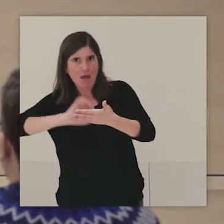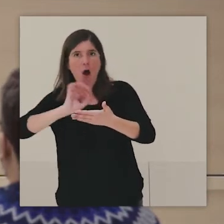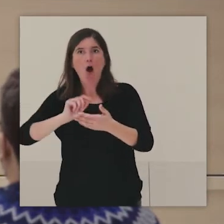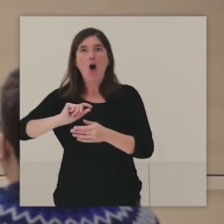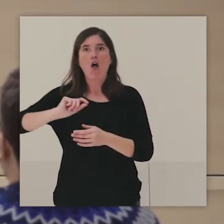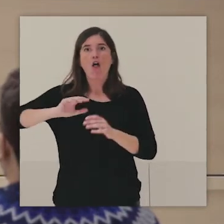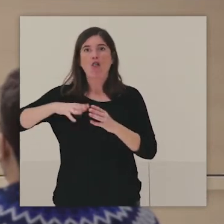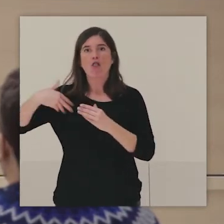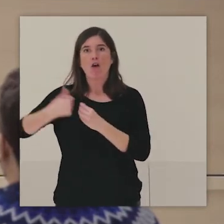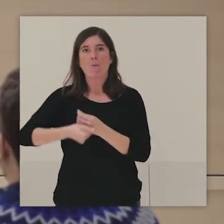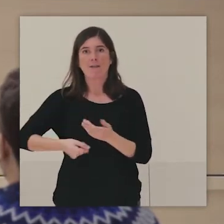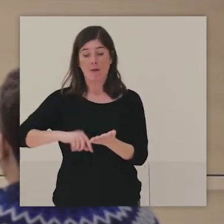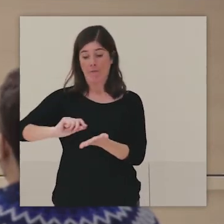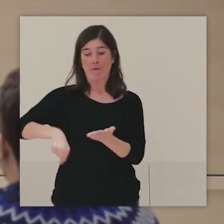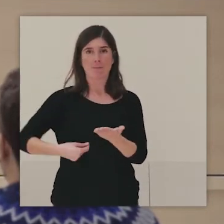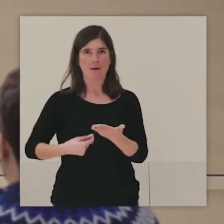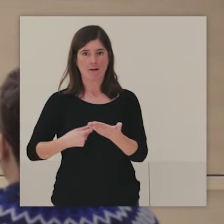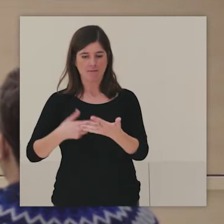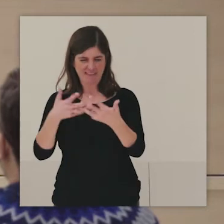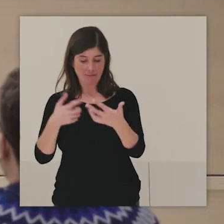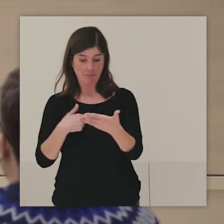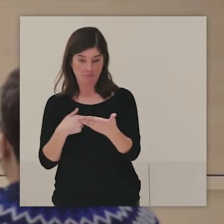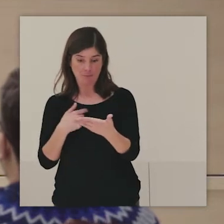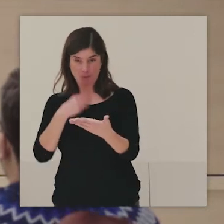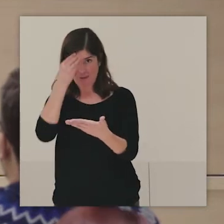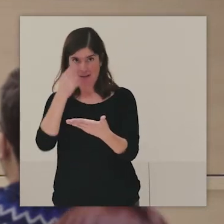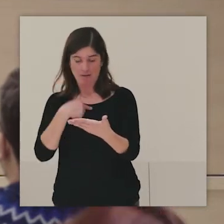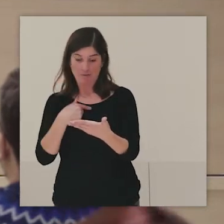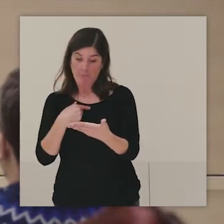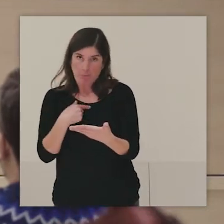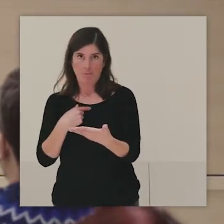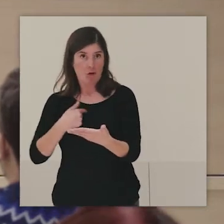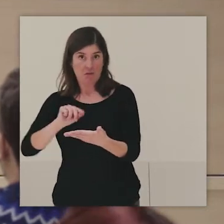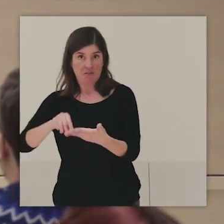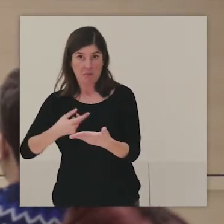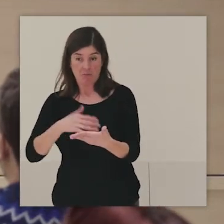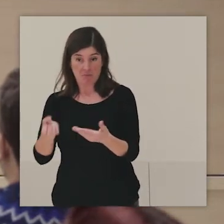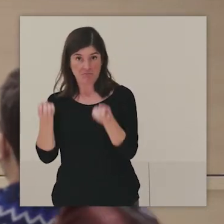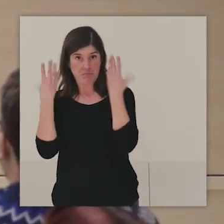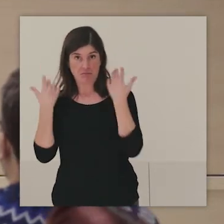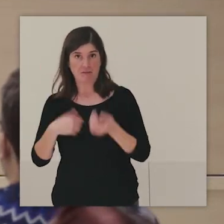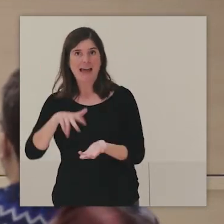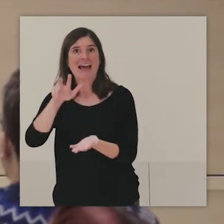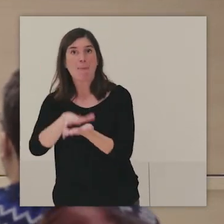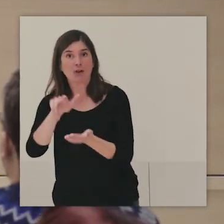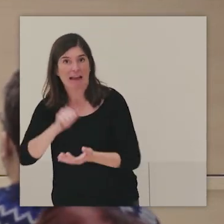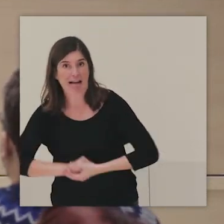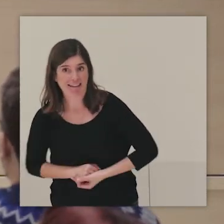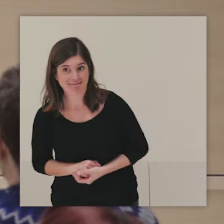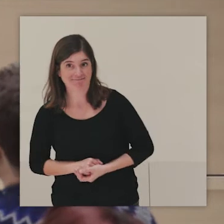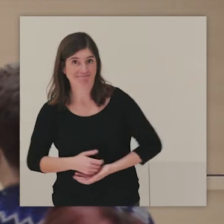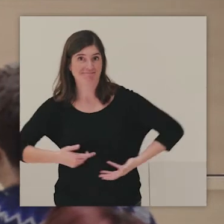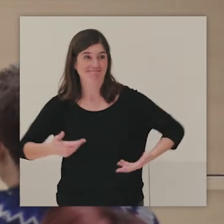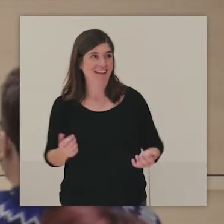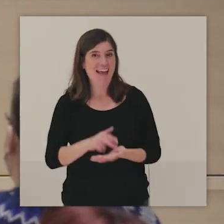y decimos, madre mía, yo firmo, pero espero que no haya ninguna consecuencia. ¿No? Es decir, esa hipoteca,